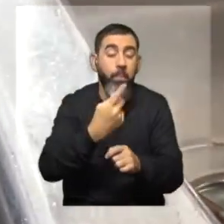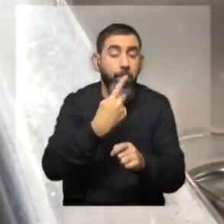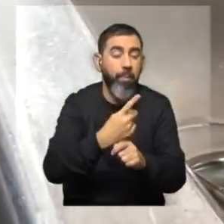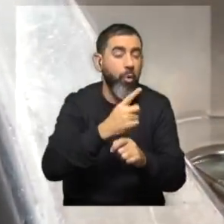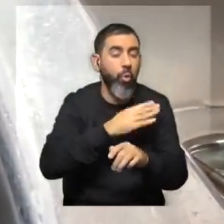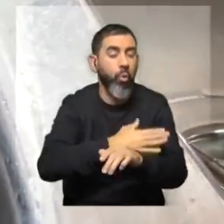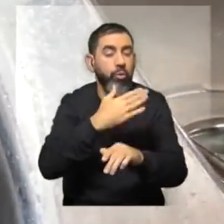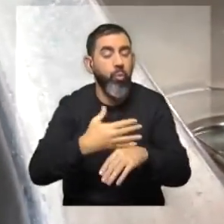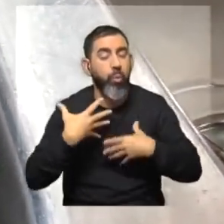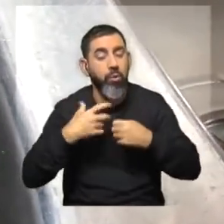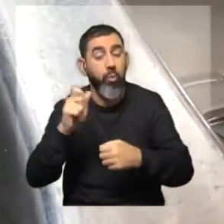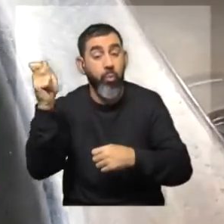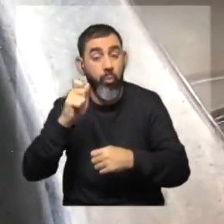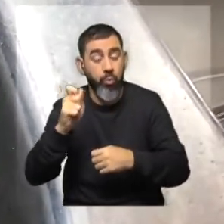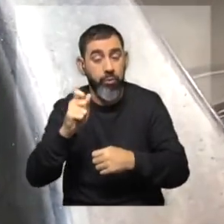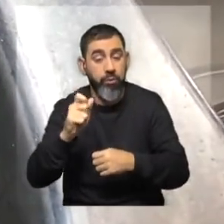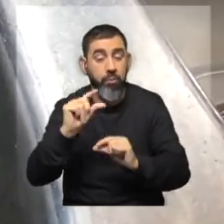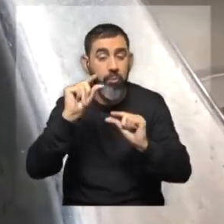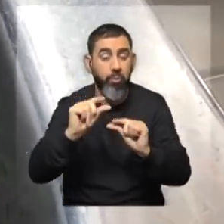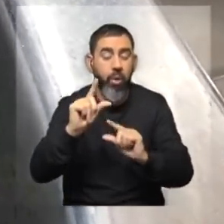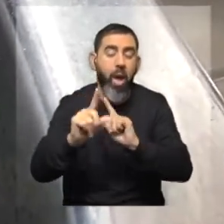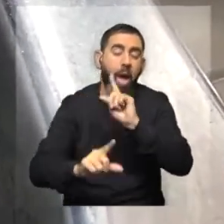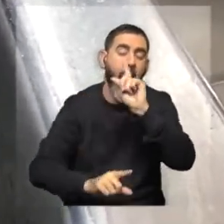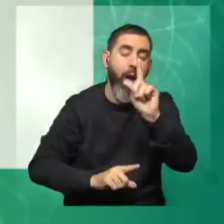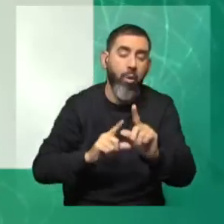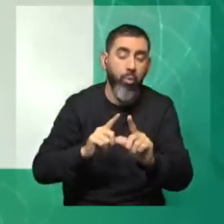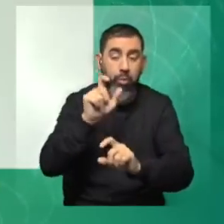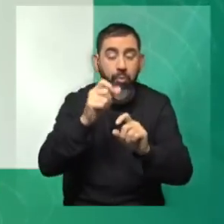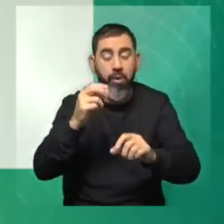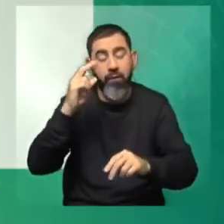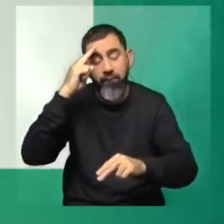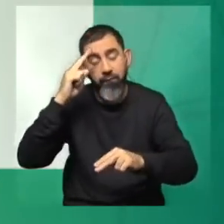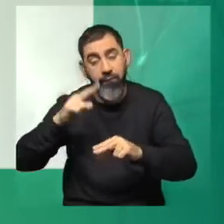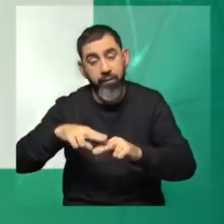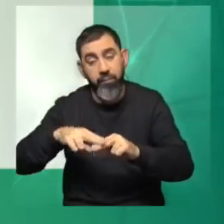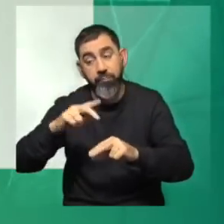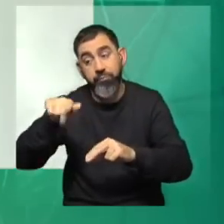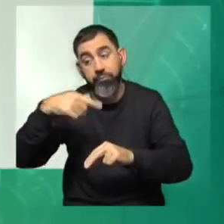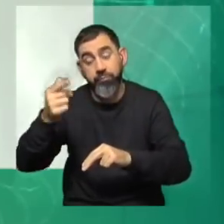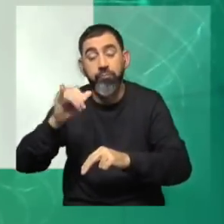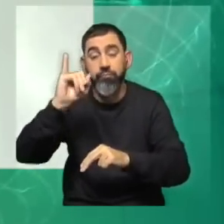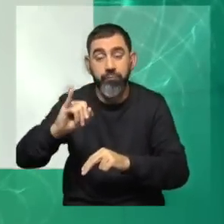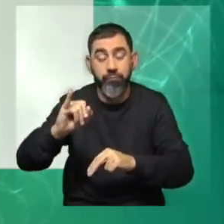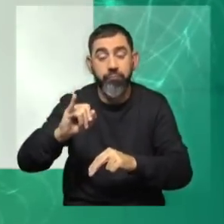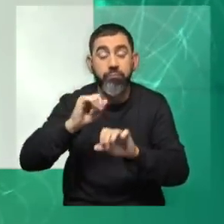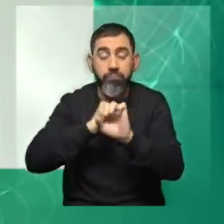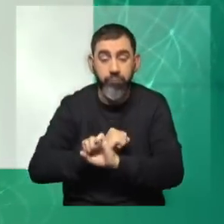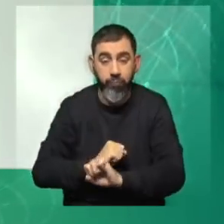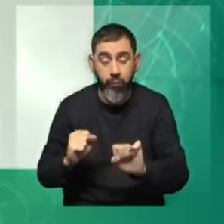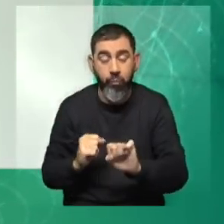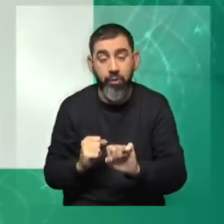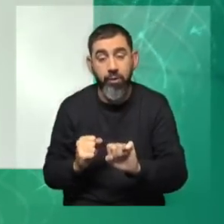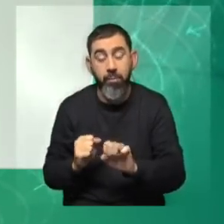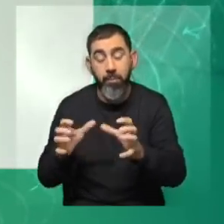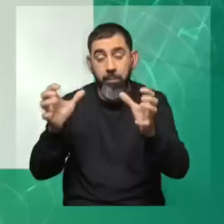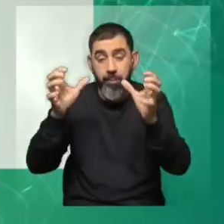sobre la salud pública con algunas excepciones acumulación de riesgo y el tercero que sí que es un es los tenometanos